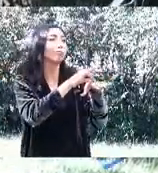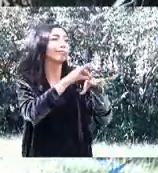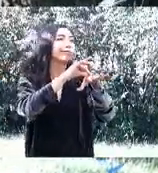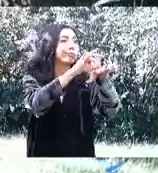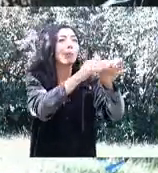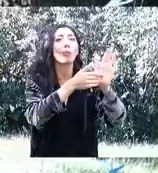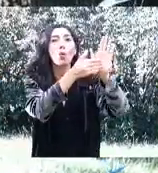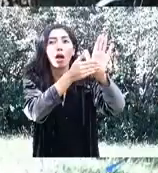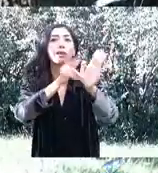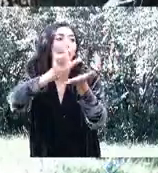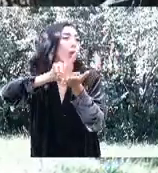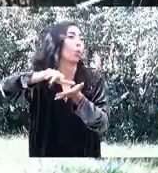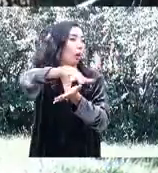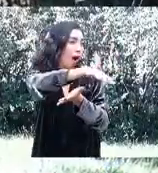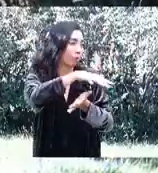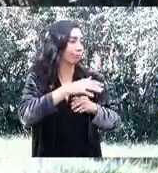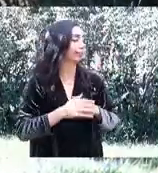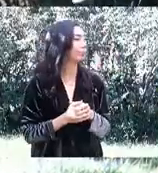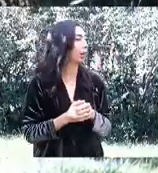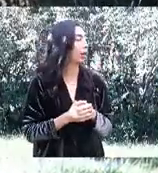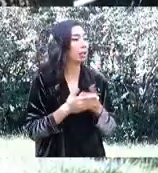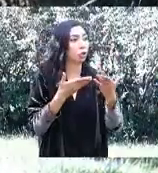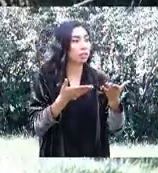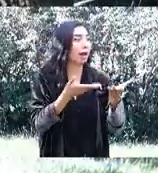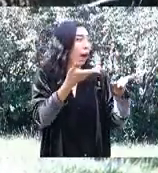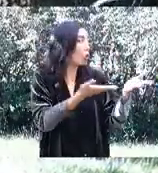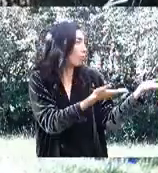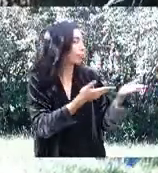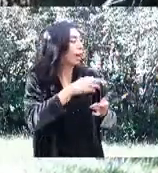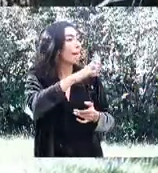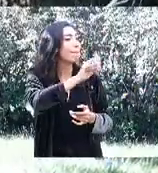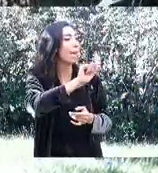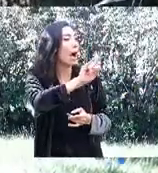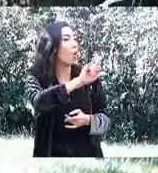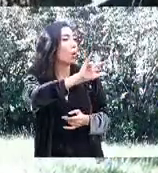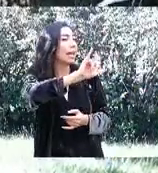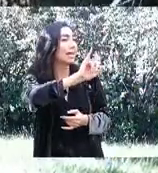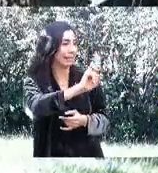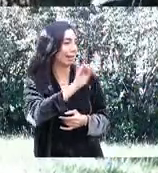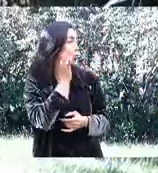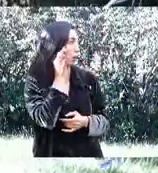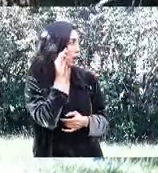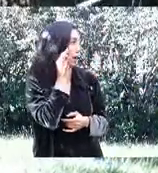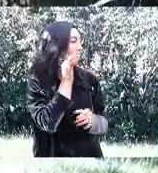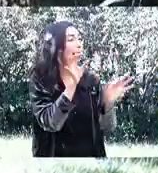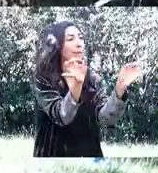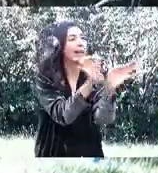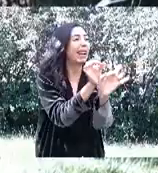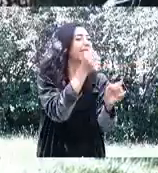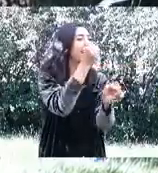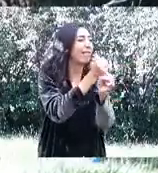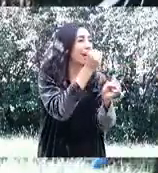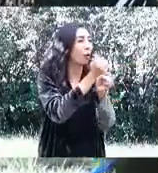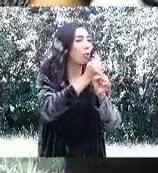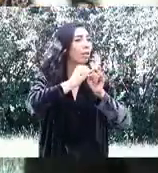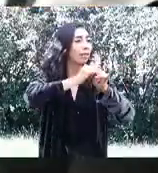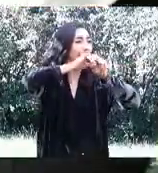también de certificación de conocimiento Así es que hago pasar a pauli que va a explicar cuál es el trabajo de la